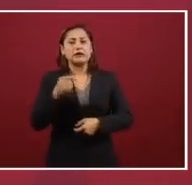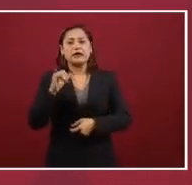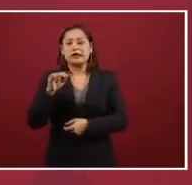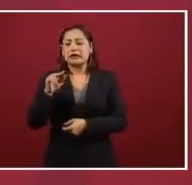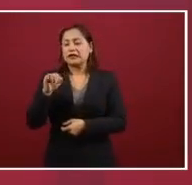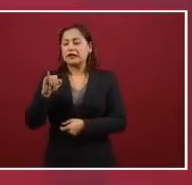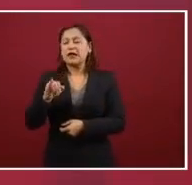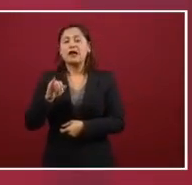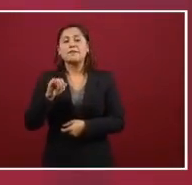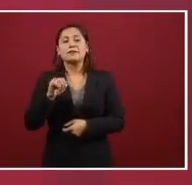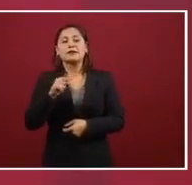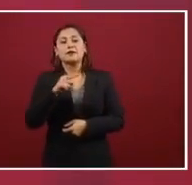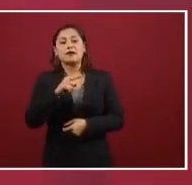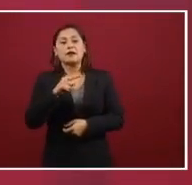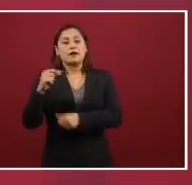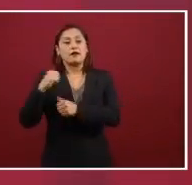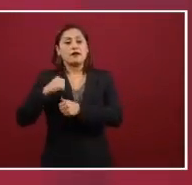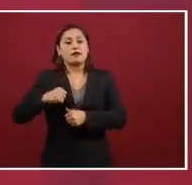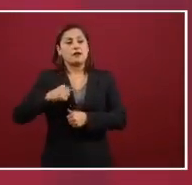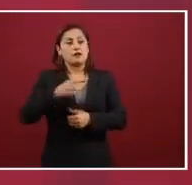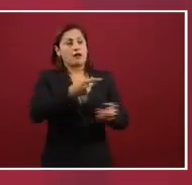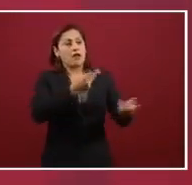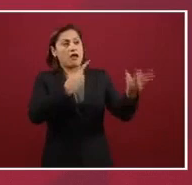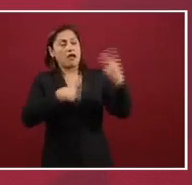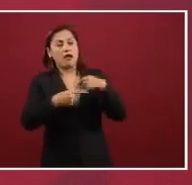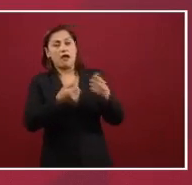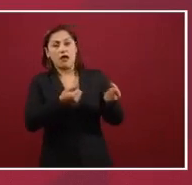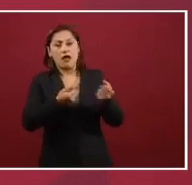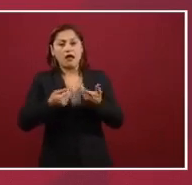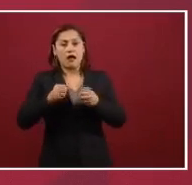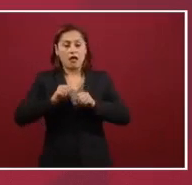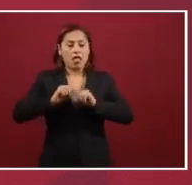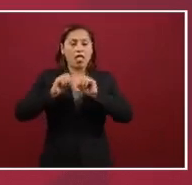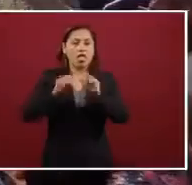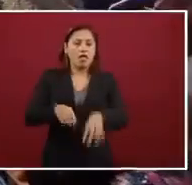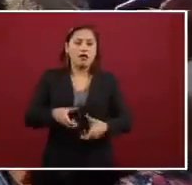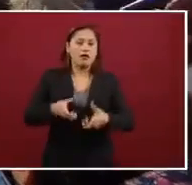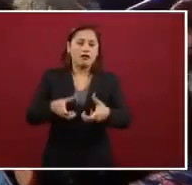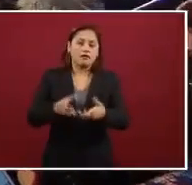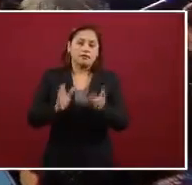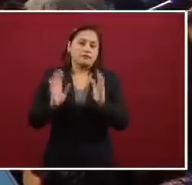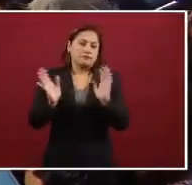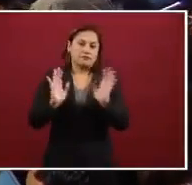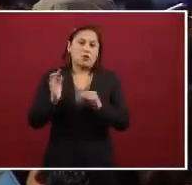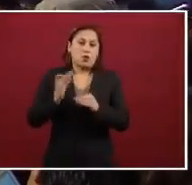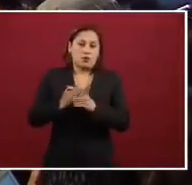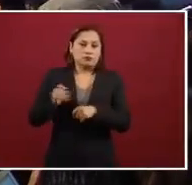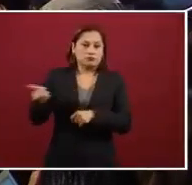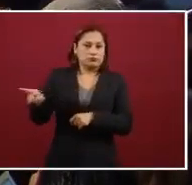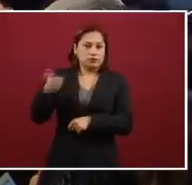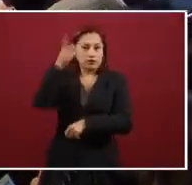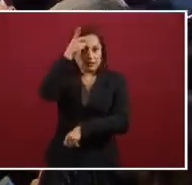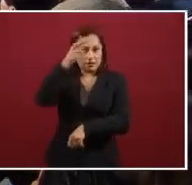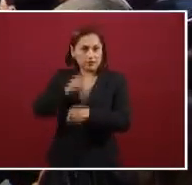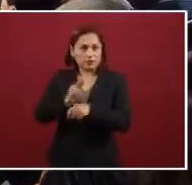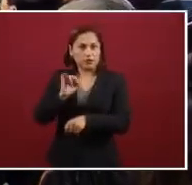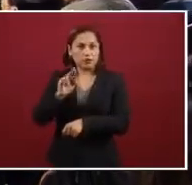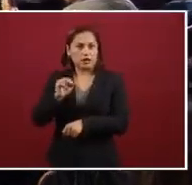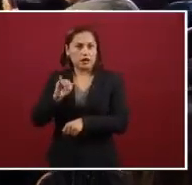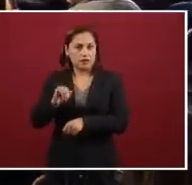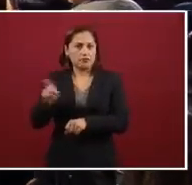dejarlos en la calle, así nada más que yo sepa, no está haciendo eso. Pero te ofrezco, y está aquí el director del INAMI, que lo revisemos con mucho